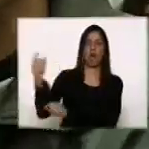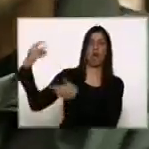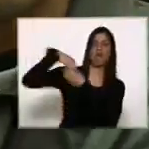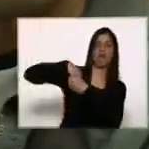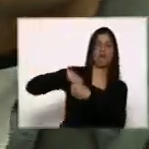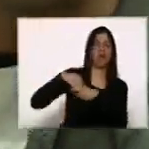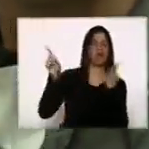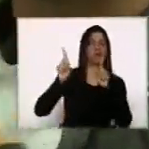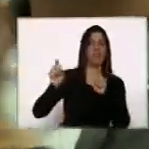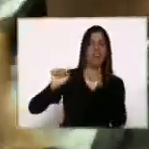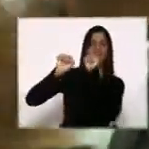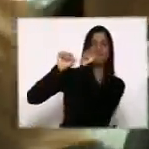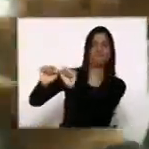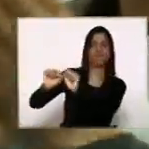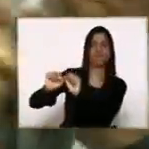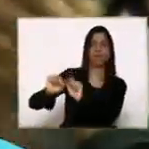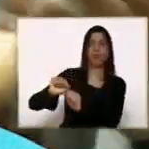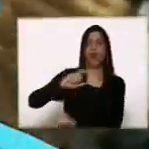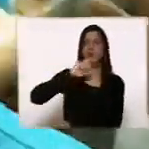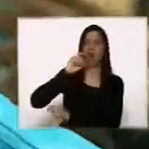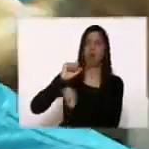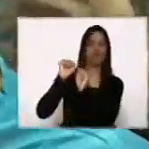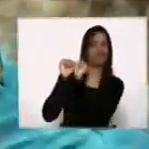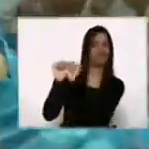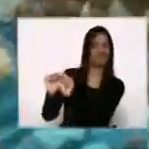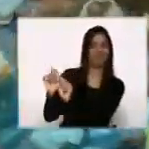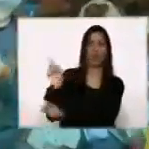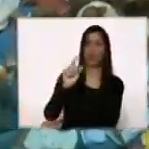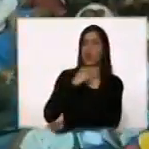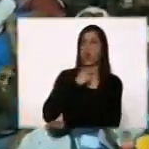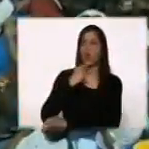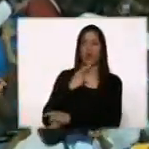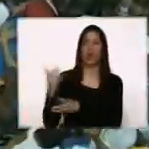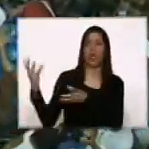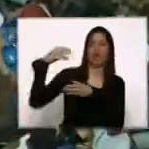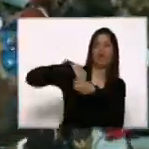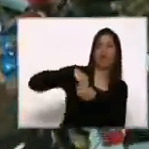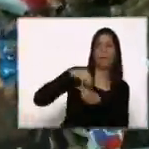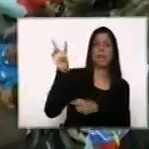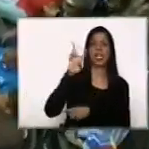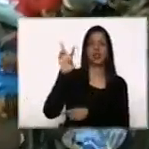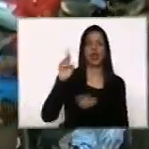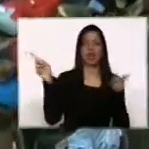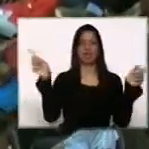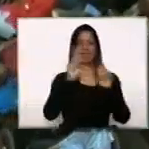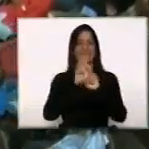fracasar. Repudiamos esa actitud contra estos honorables.